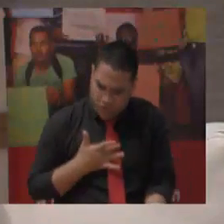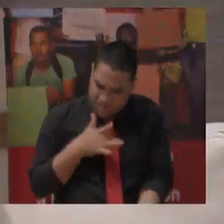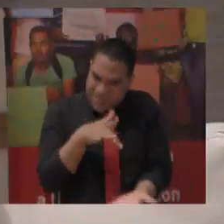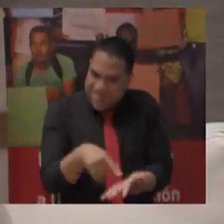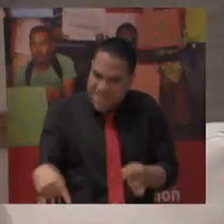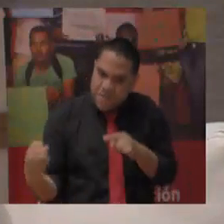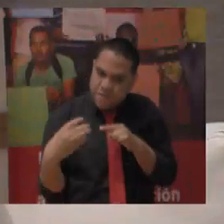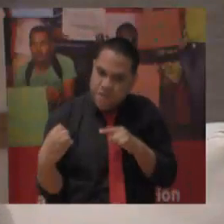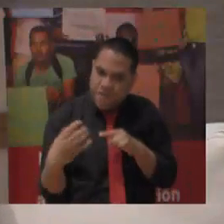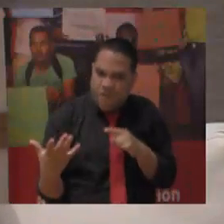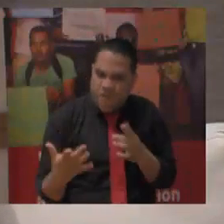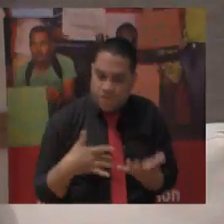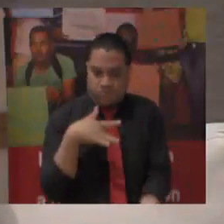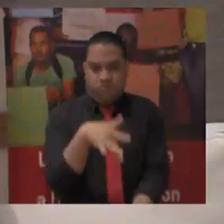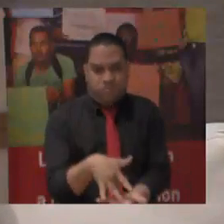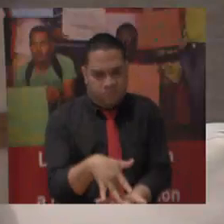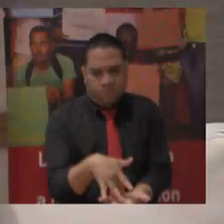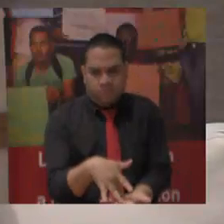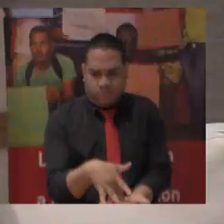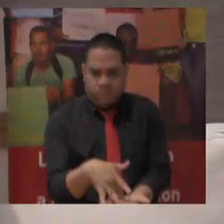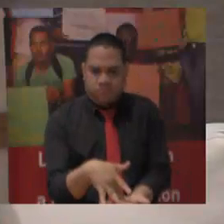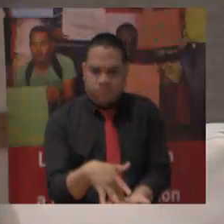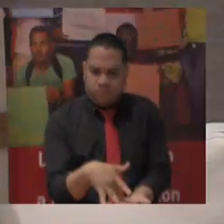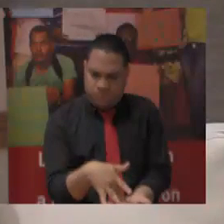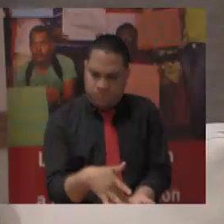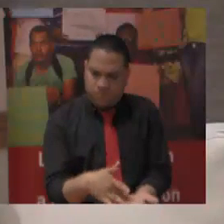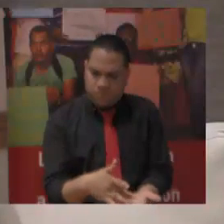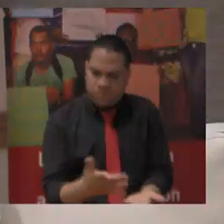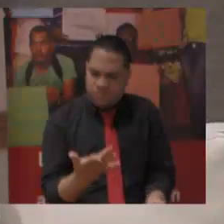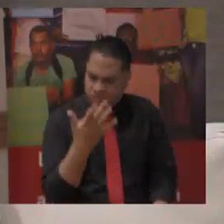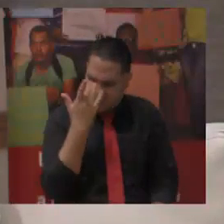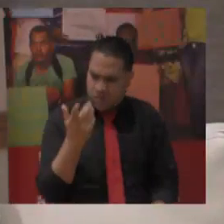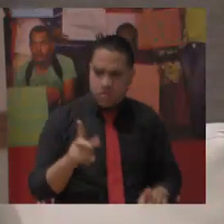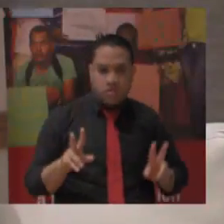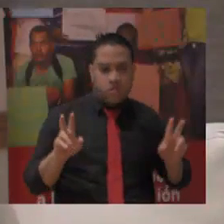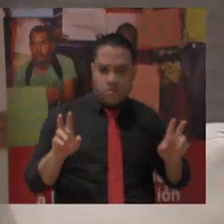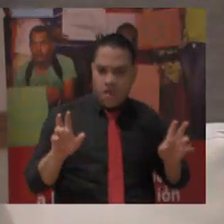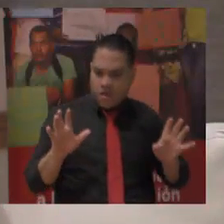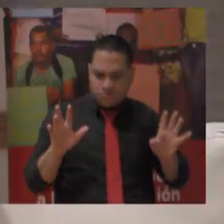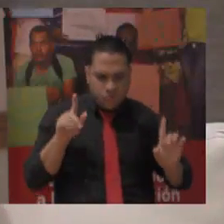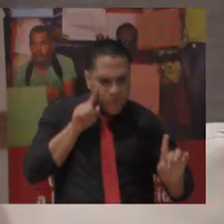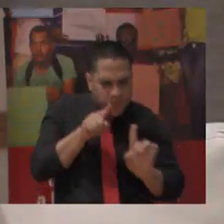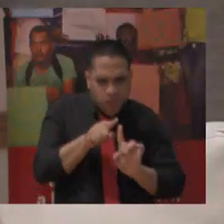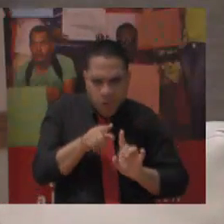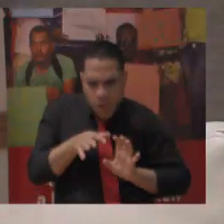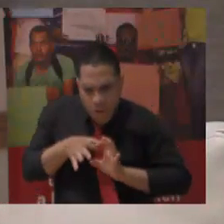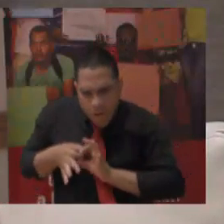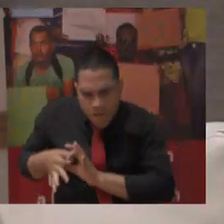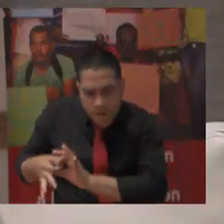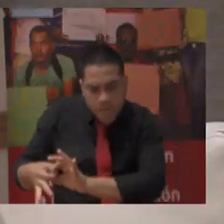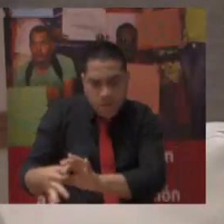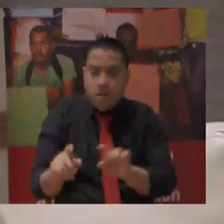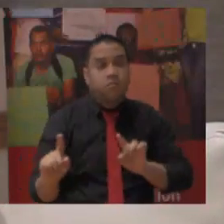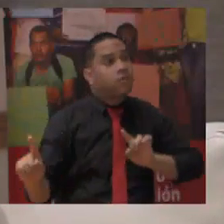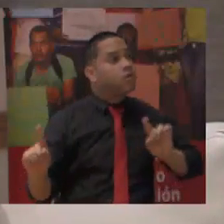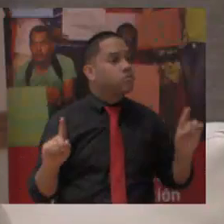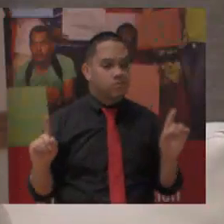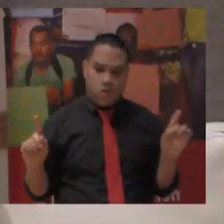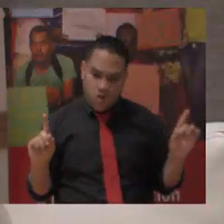que lo primero que hay que decir es que aquí estamos no por lo que nos separa, sino por lo que nos une. Y aquí todos estamos de